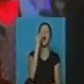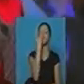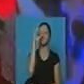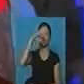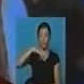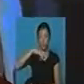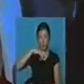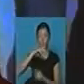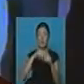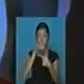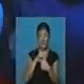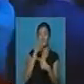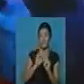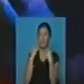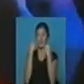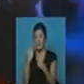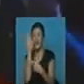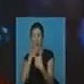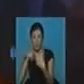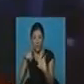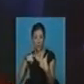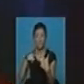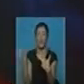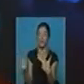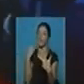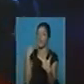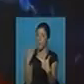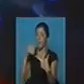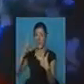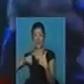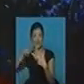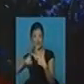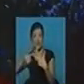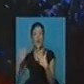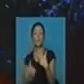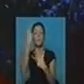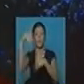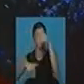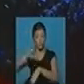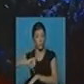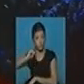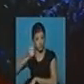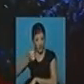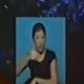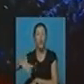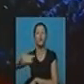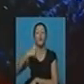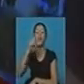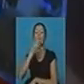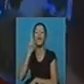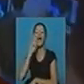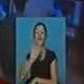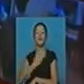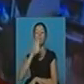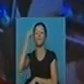Entonces hay un tercero en discordia. Ese tercero en discordia puede ganar las elecciones primarias del próximo martes, que son las de California, las que